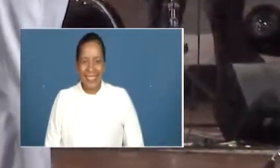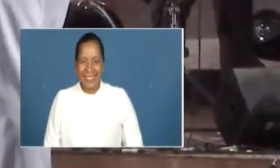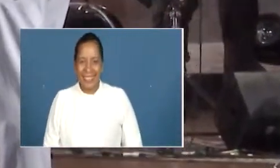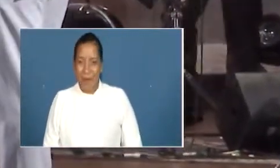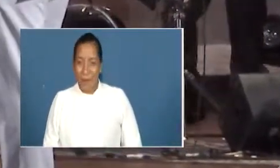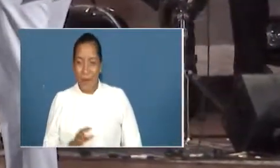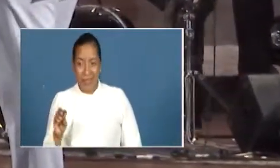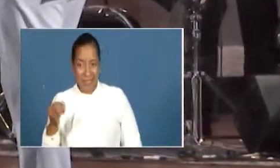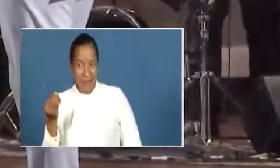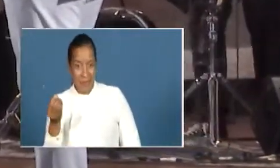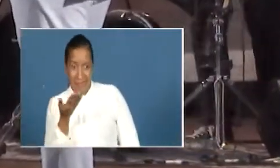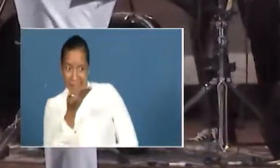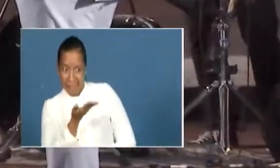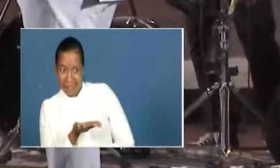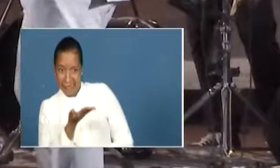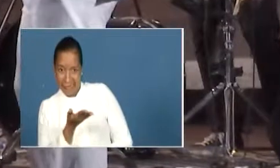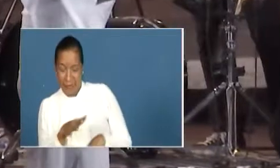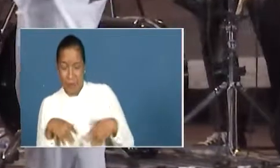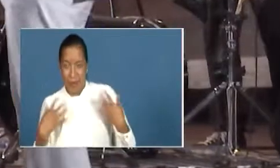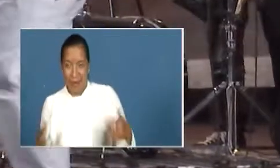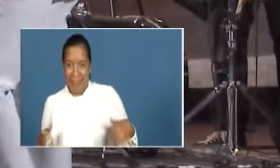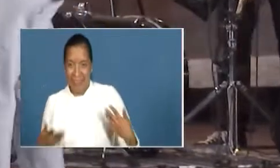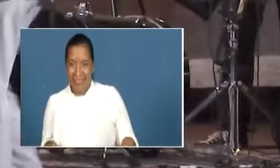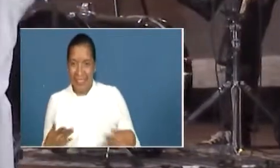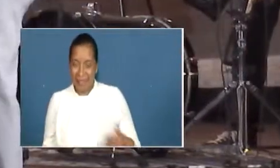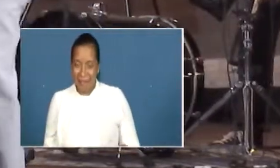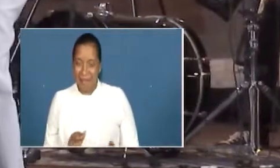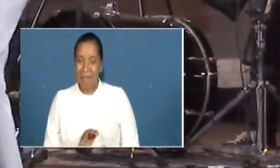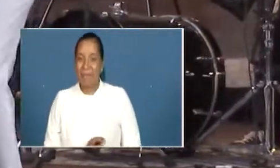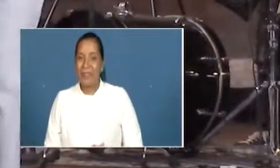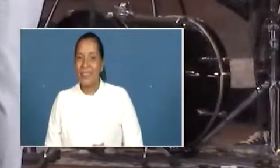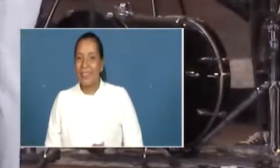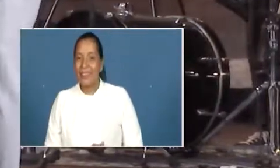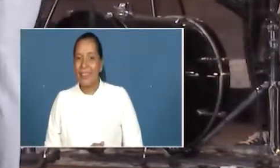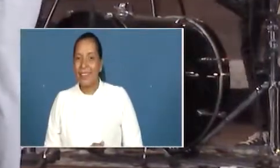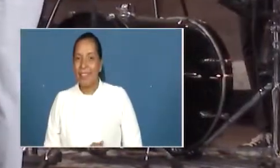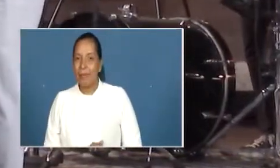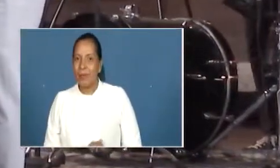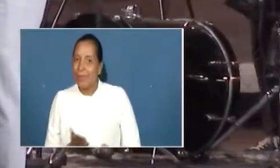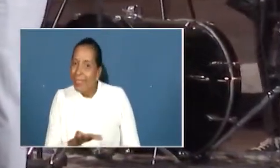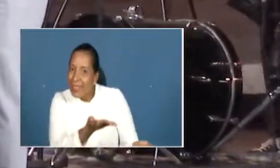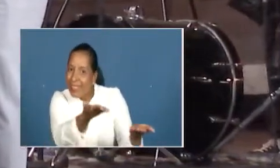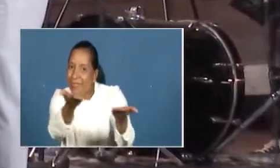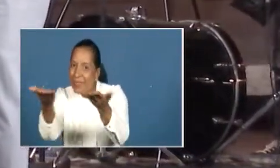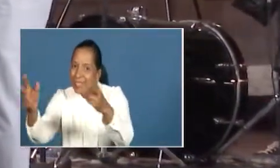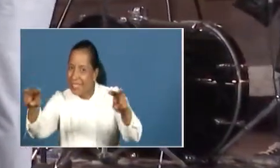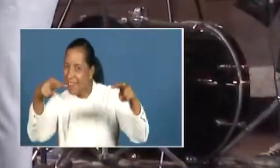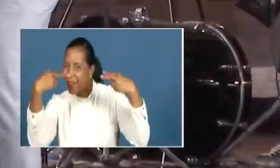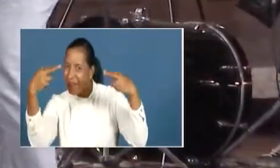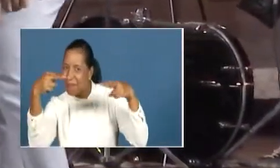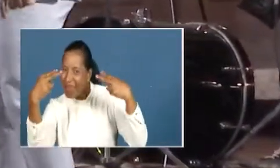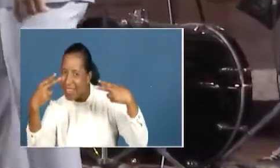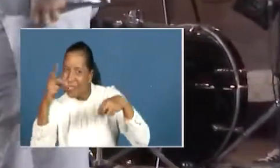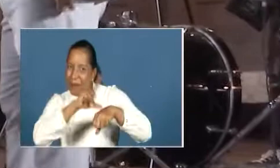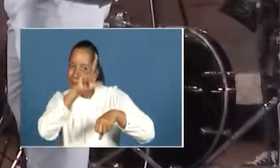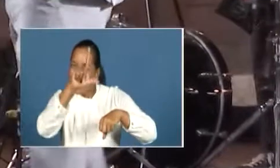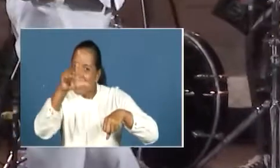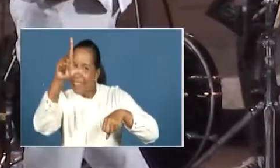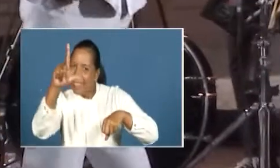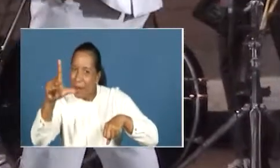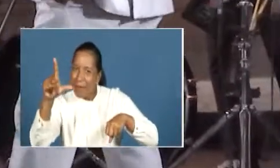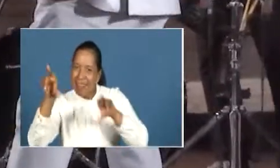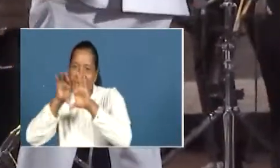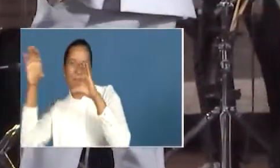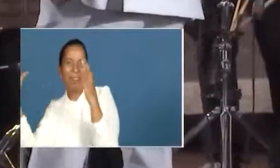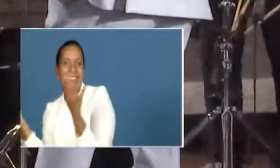Lugo, no me hagas portarme mal. Quiero. Es que tenemos que contagiar a todo ese público que nos está viendo en Panamá casa. ¡Panamá y el mundo